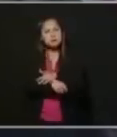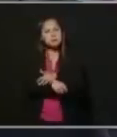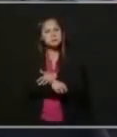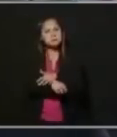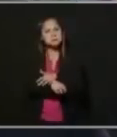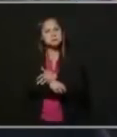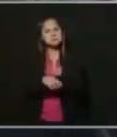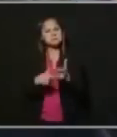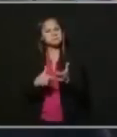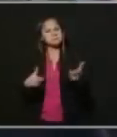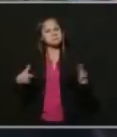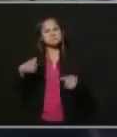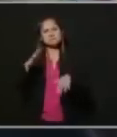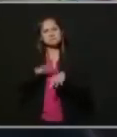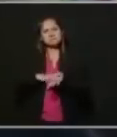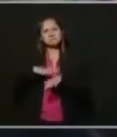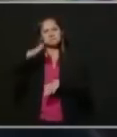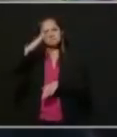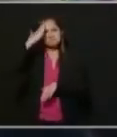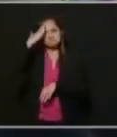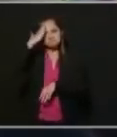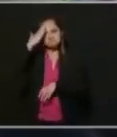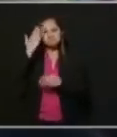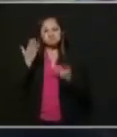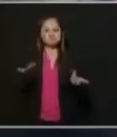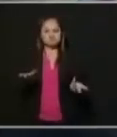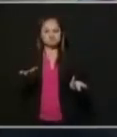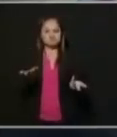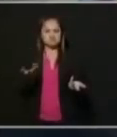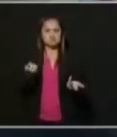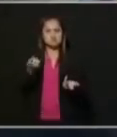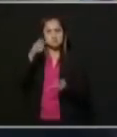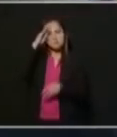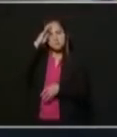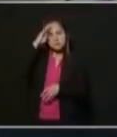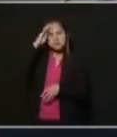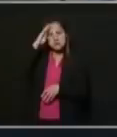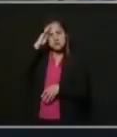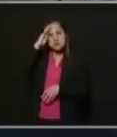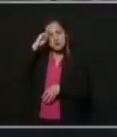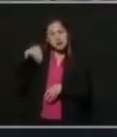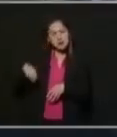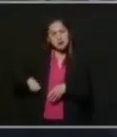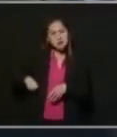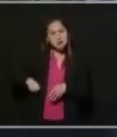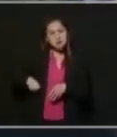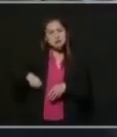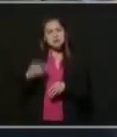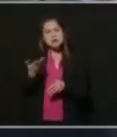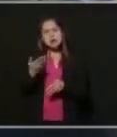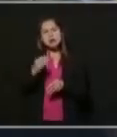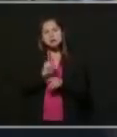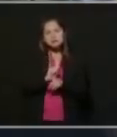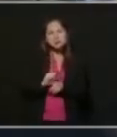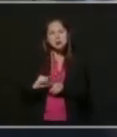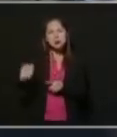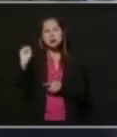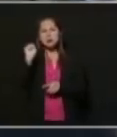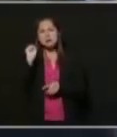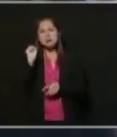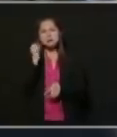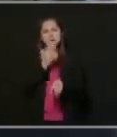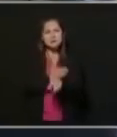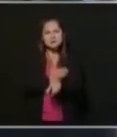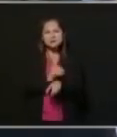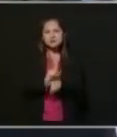y ese delito no era grave. Pues ya no va a ser así. El que